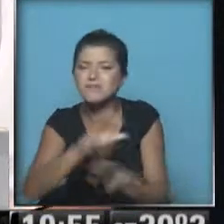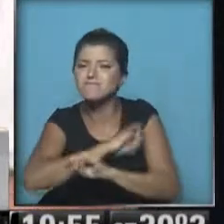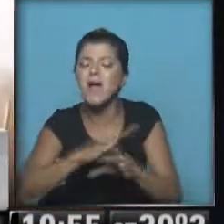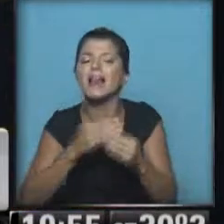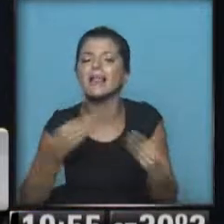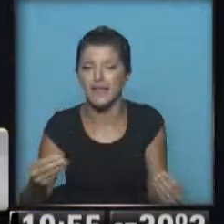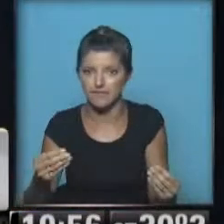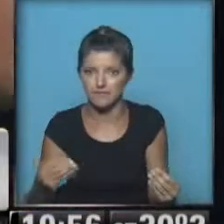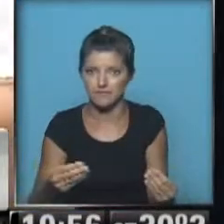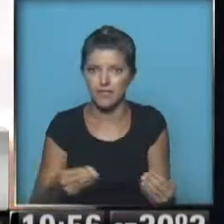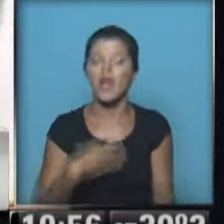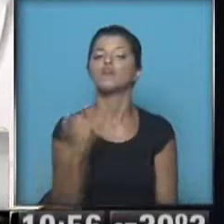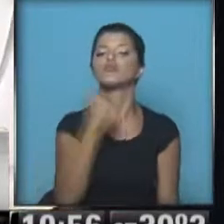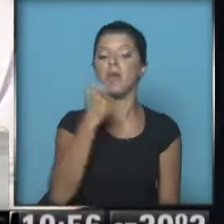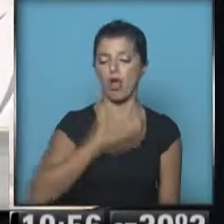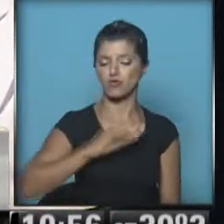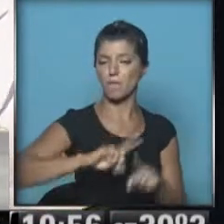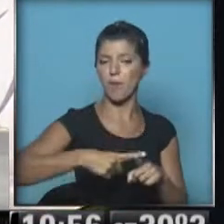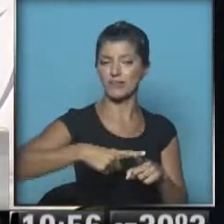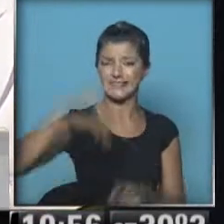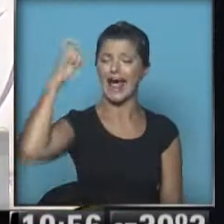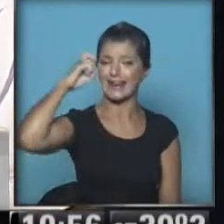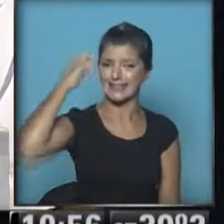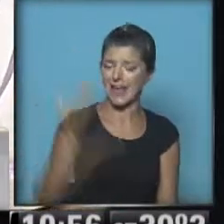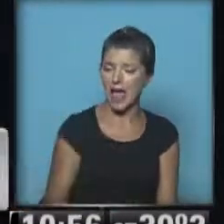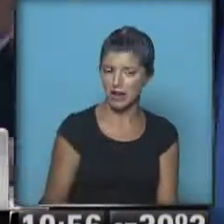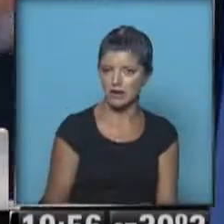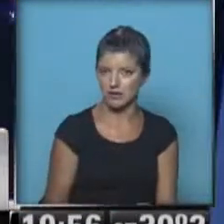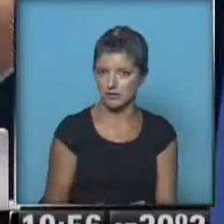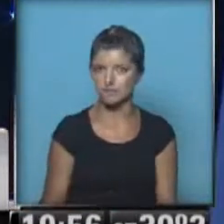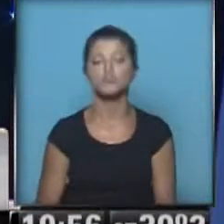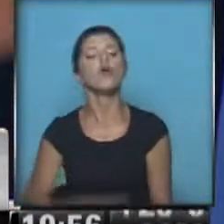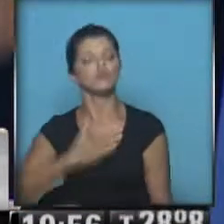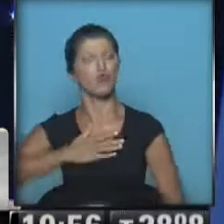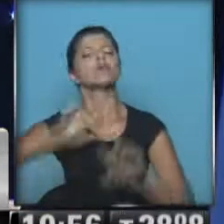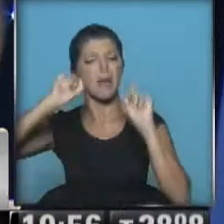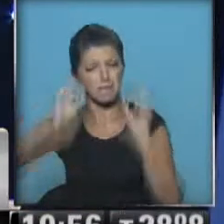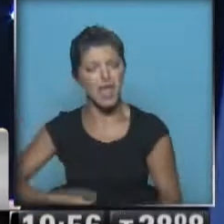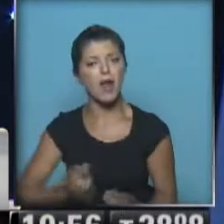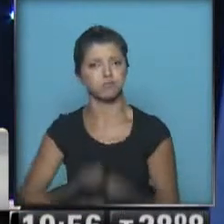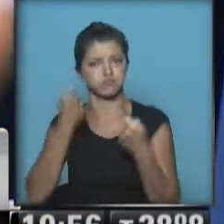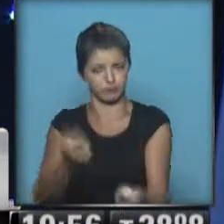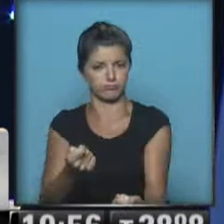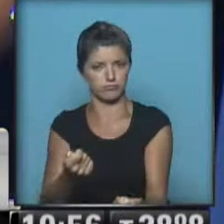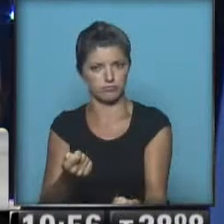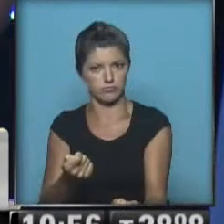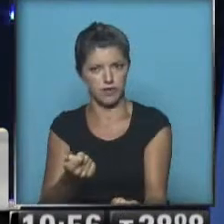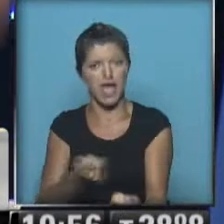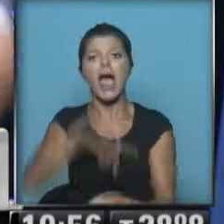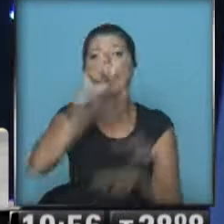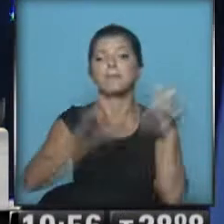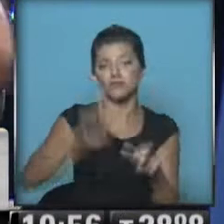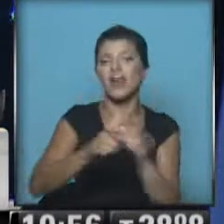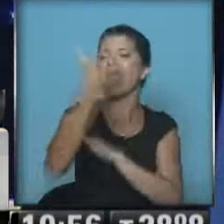definición es la soberanía política de la Unión Cívica Radical. Yo también banqué con mi cuero a los que se